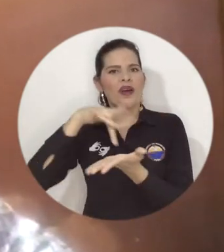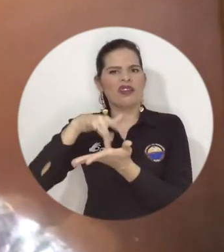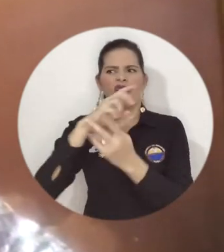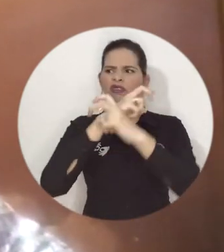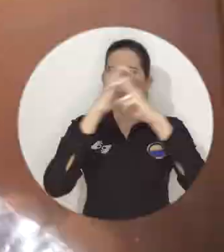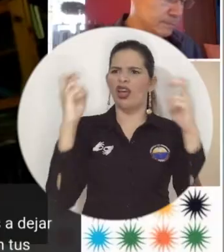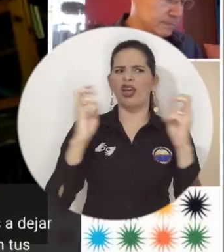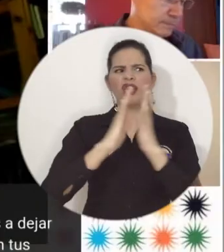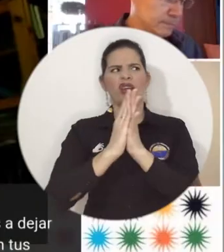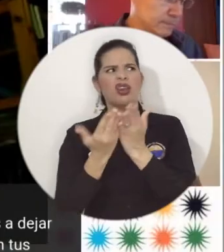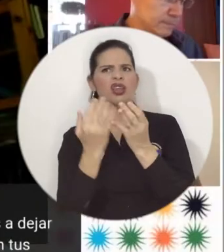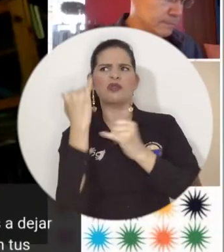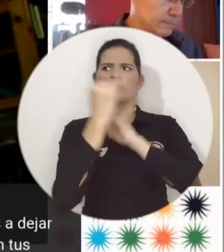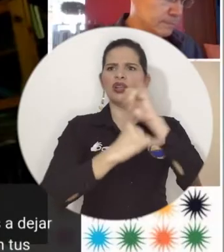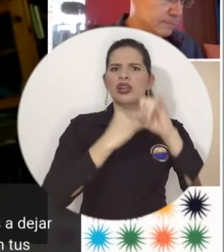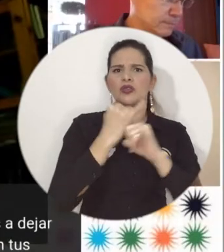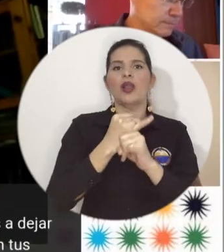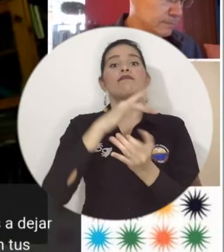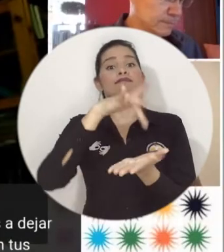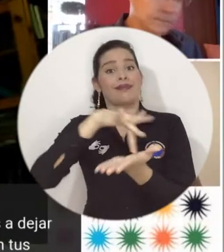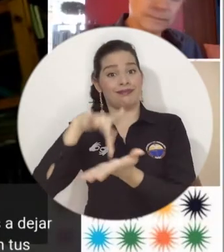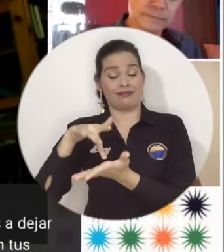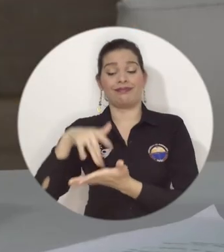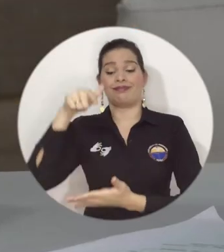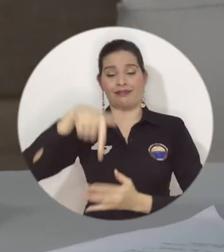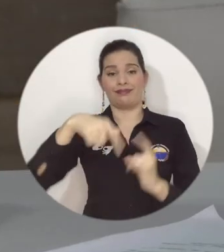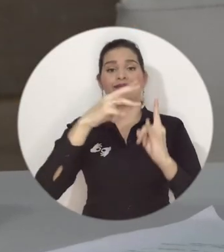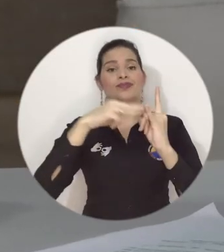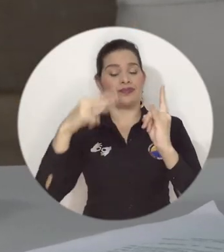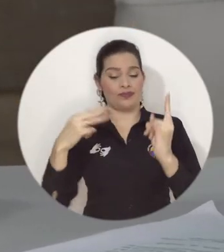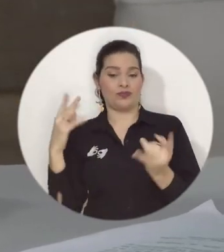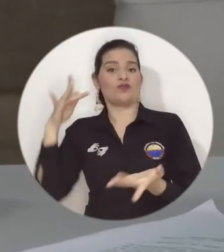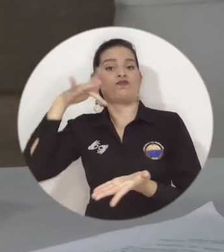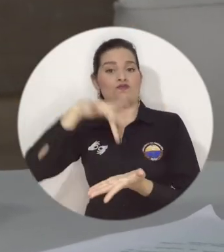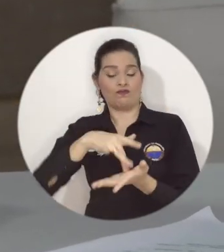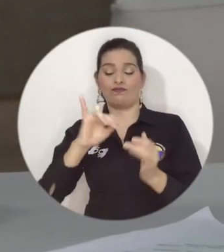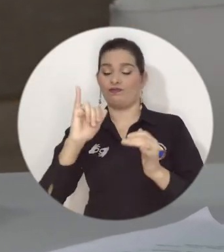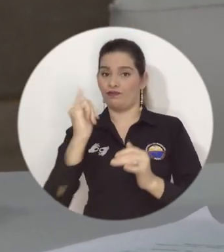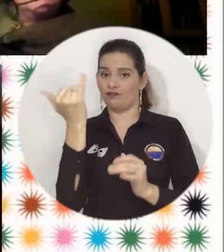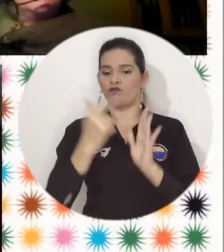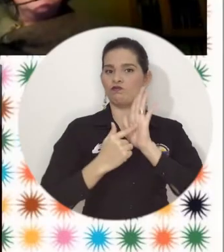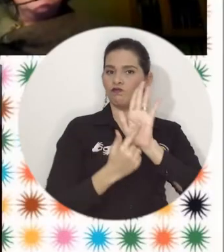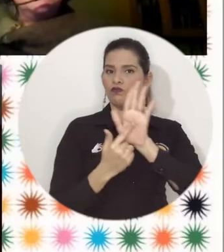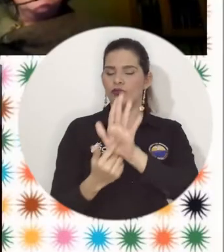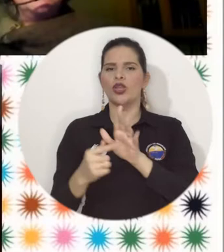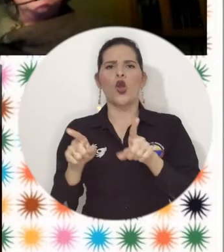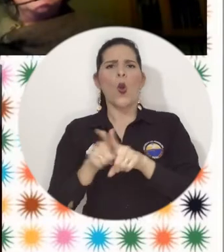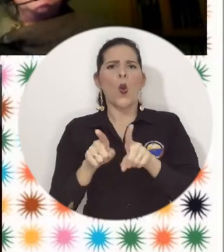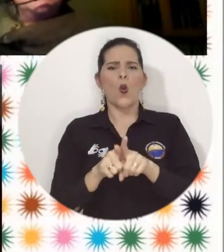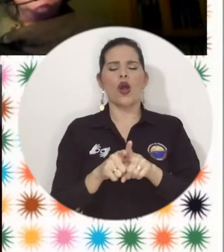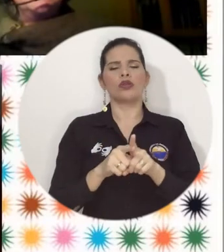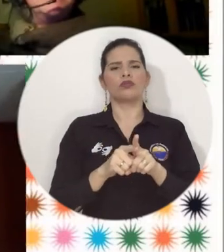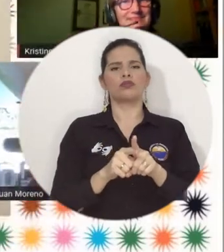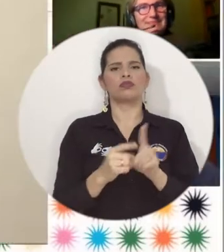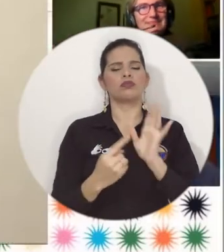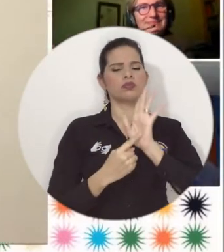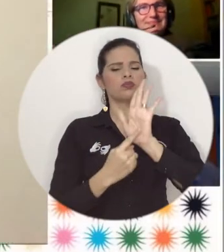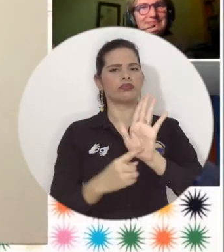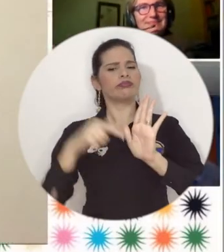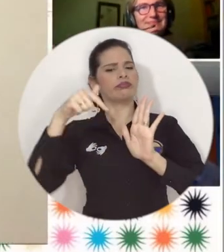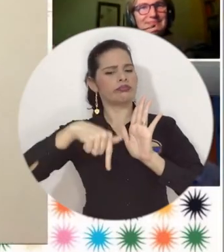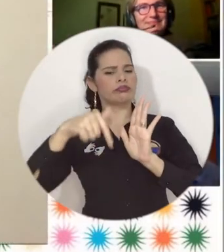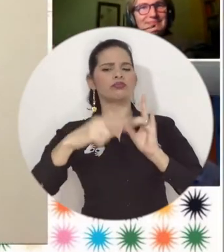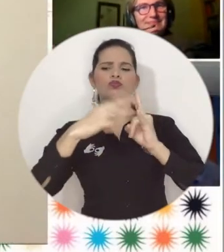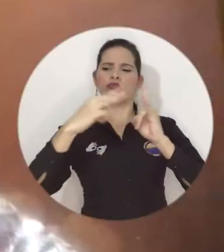de la editorial como obras, resultado de investigación, de texto o libro universitario, de ensayos o